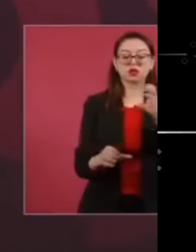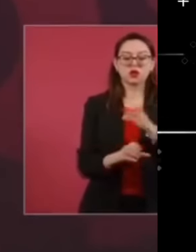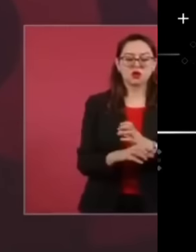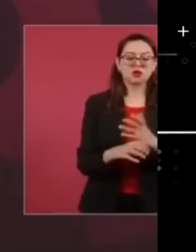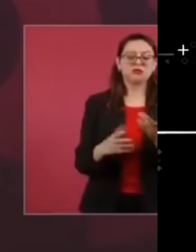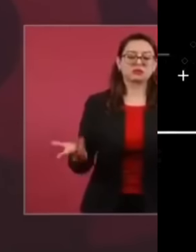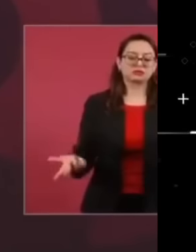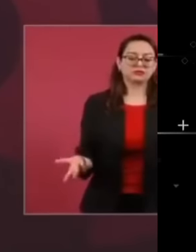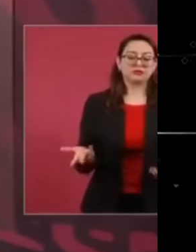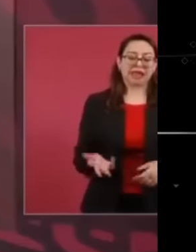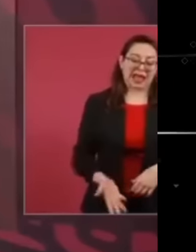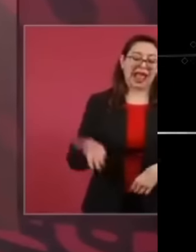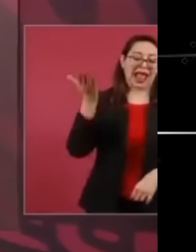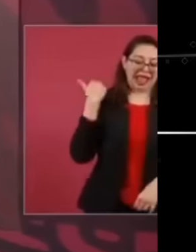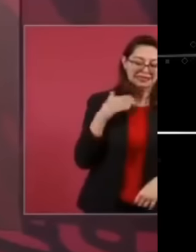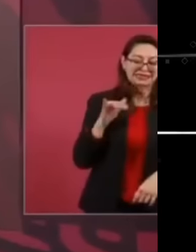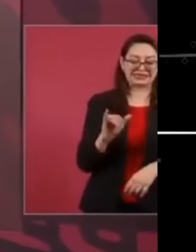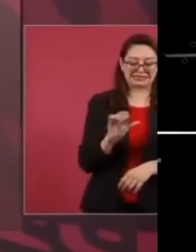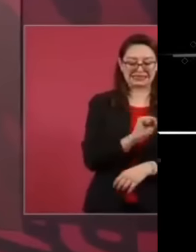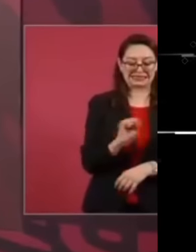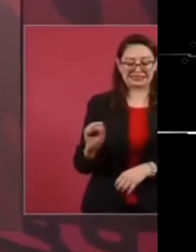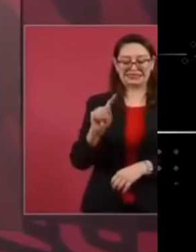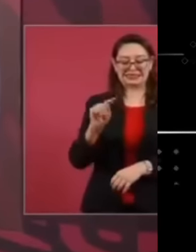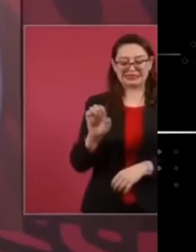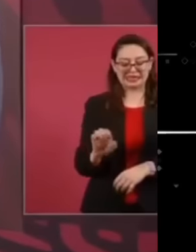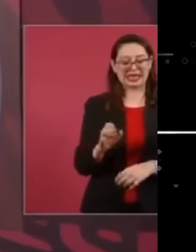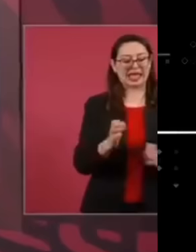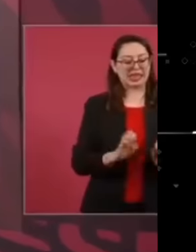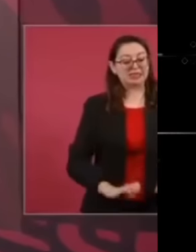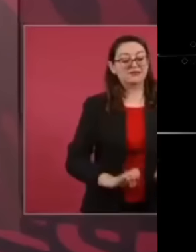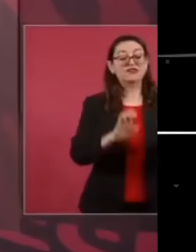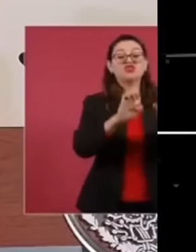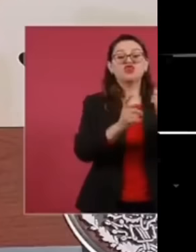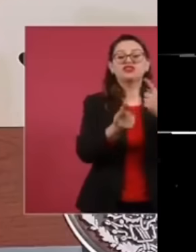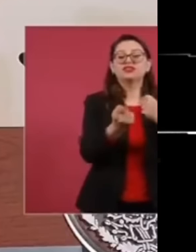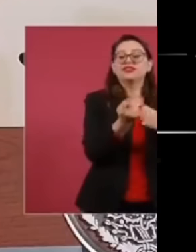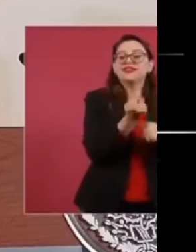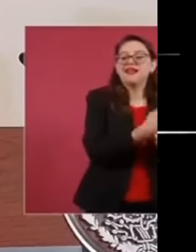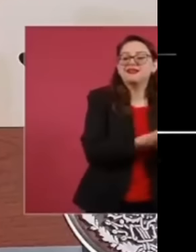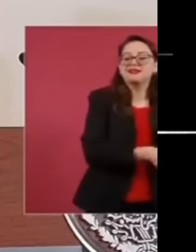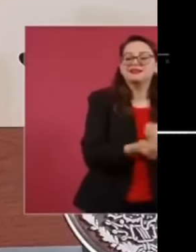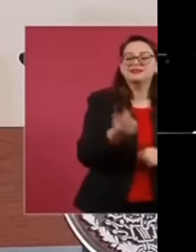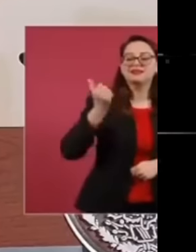tenía el Iste el Iste que son terrenos